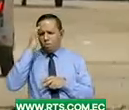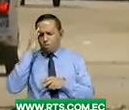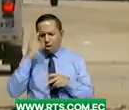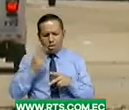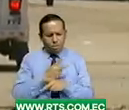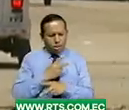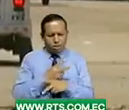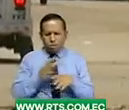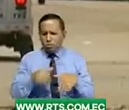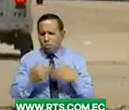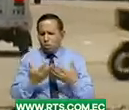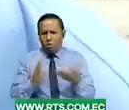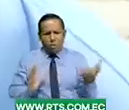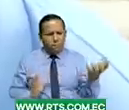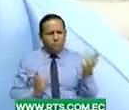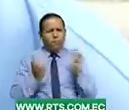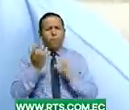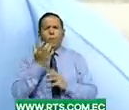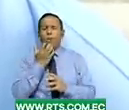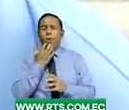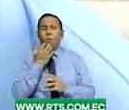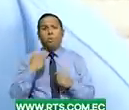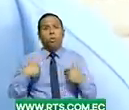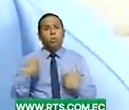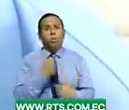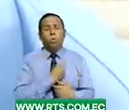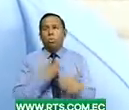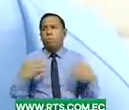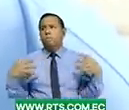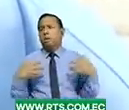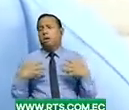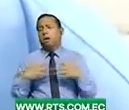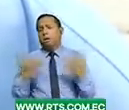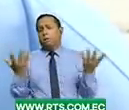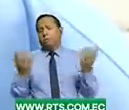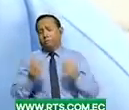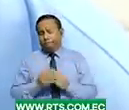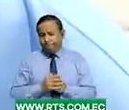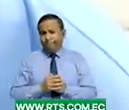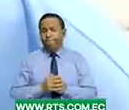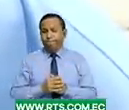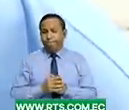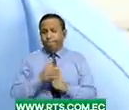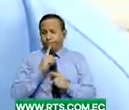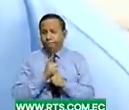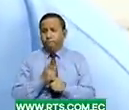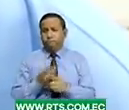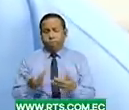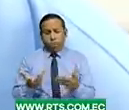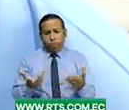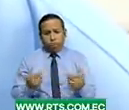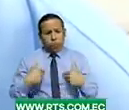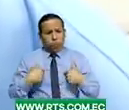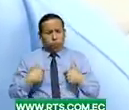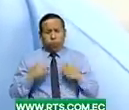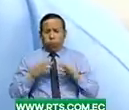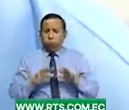les cambiaron el clima. Por miedo, temor. Así es. No,